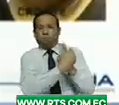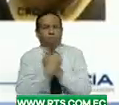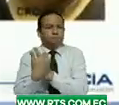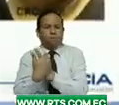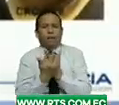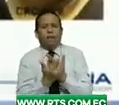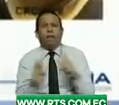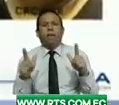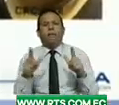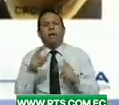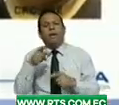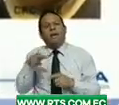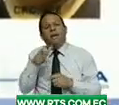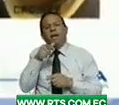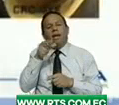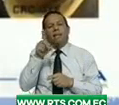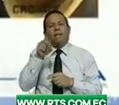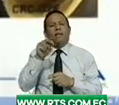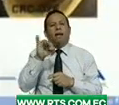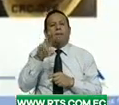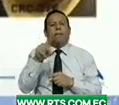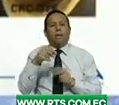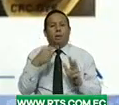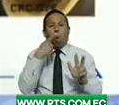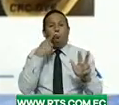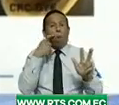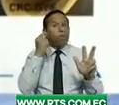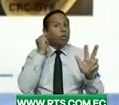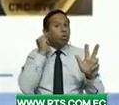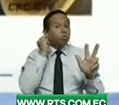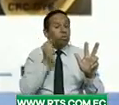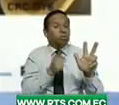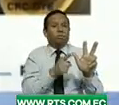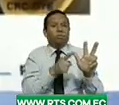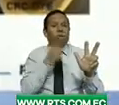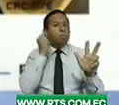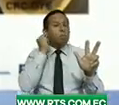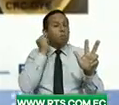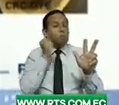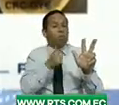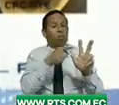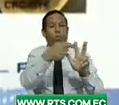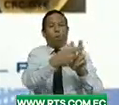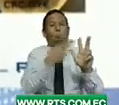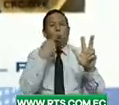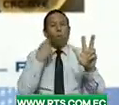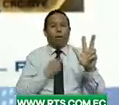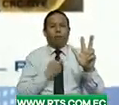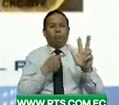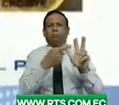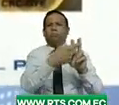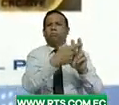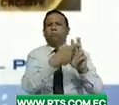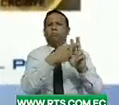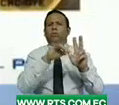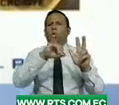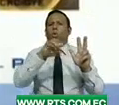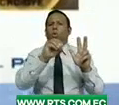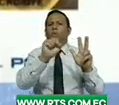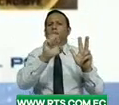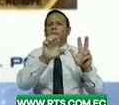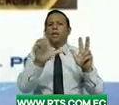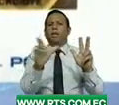hombres y una mujer. Uno de ellos, José Luis Muñoz Macías, Policía Nacional en servicio